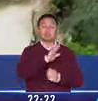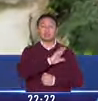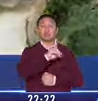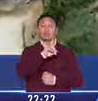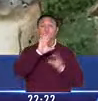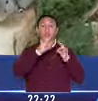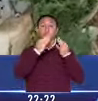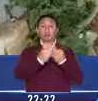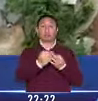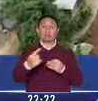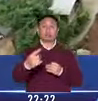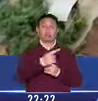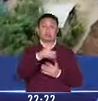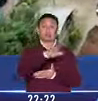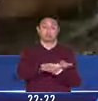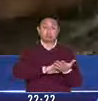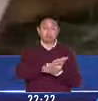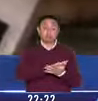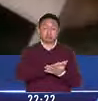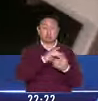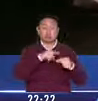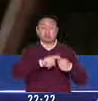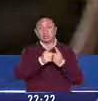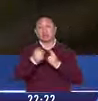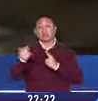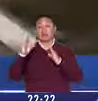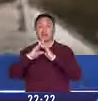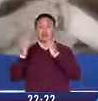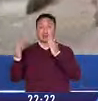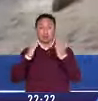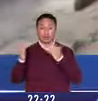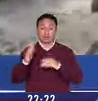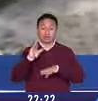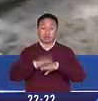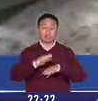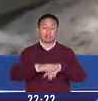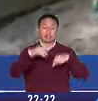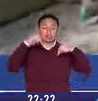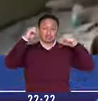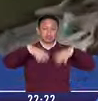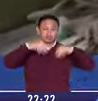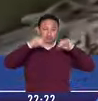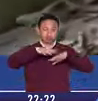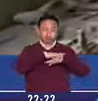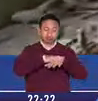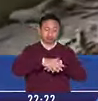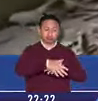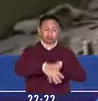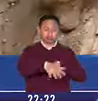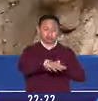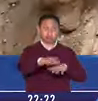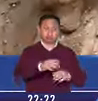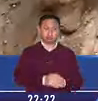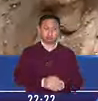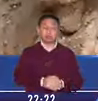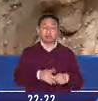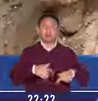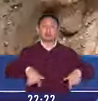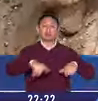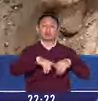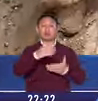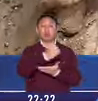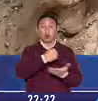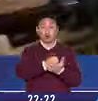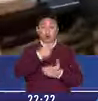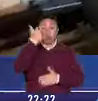fueron desplazadas a albergues temporales. Esto debido al desbordamiento de ríos en los límites del Loro